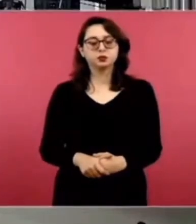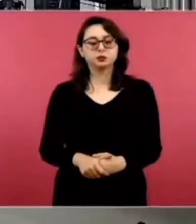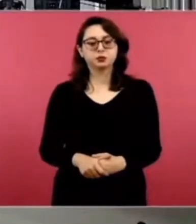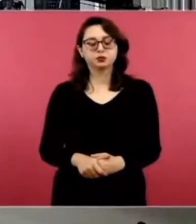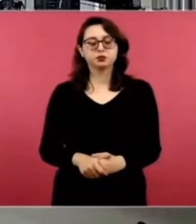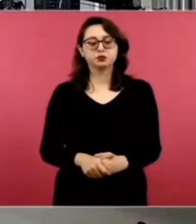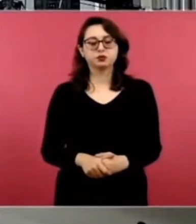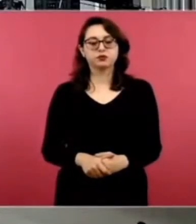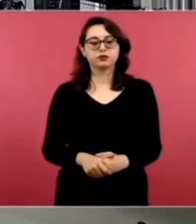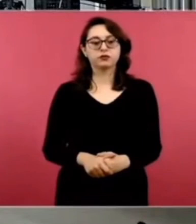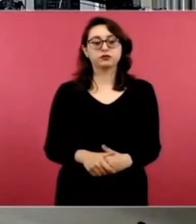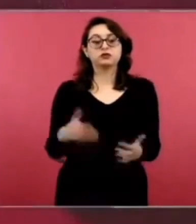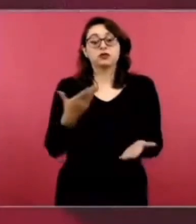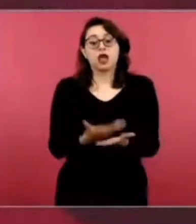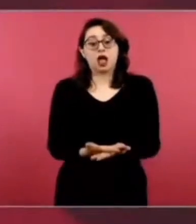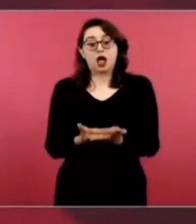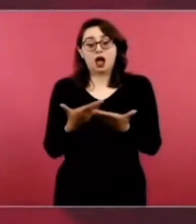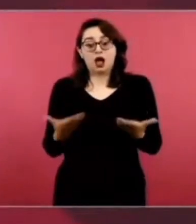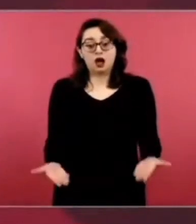Y con el presidente Biden